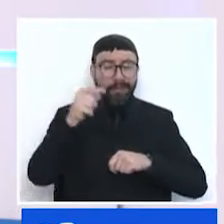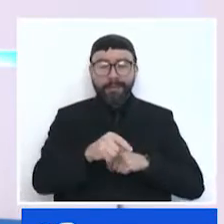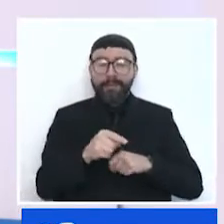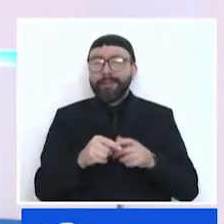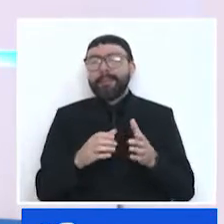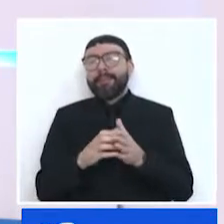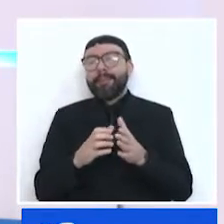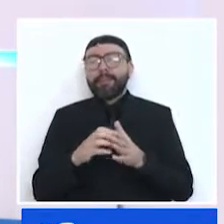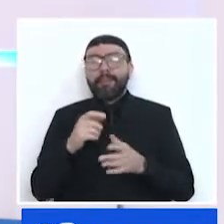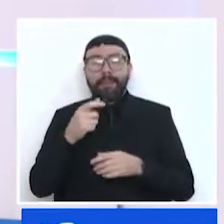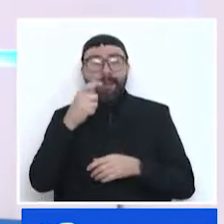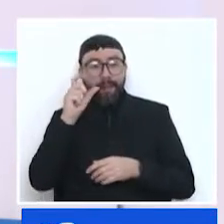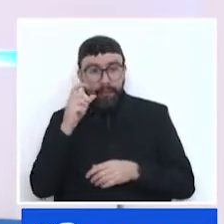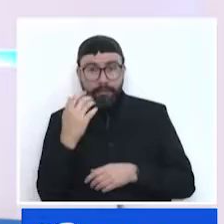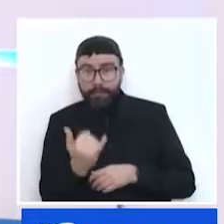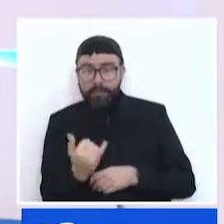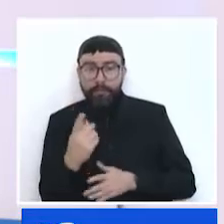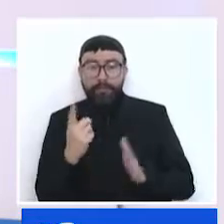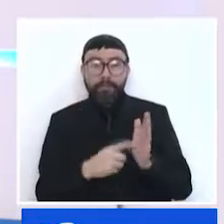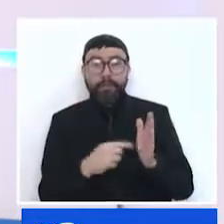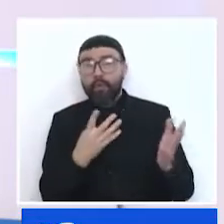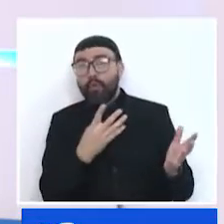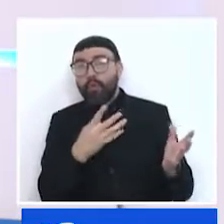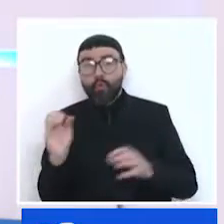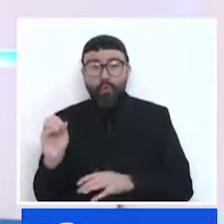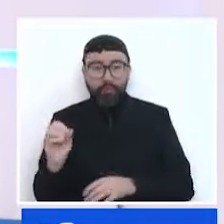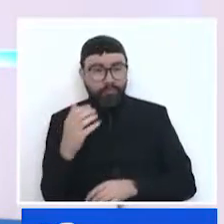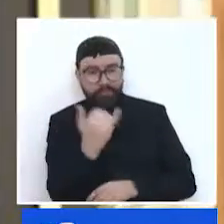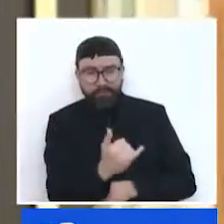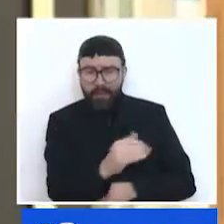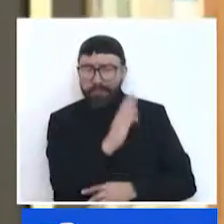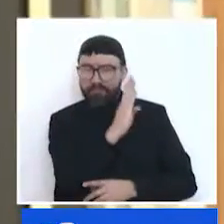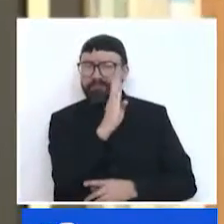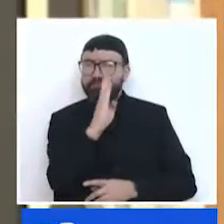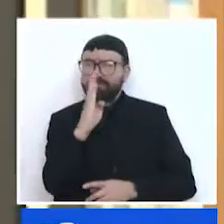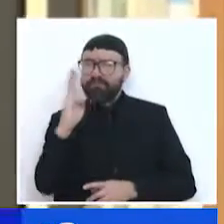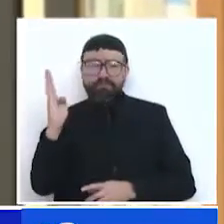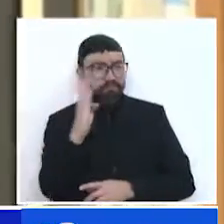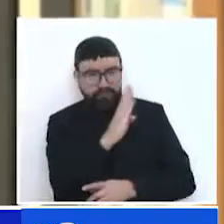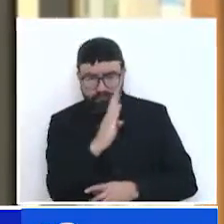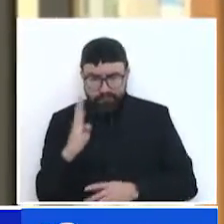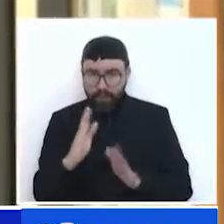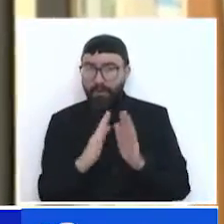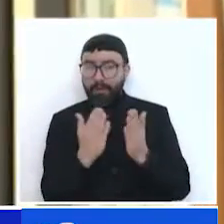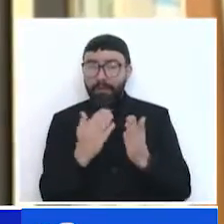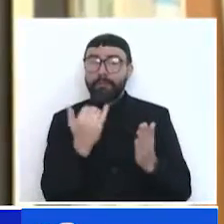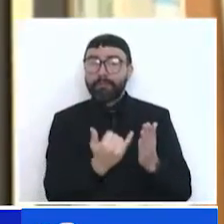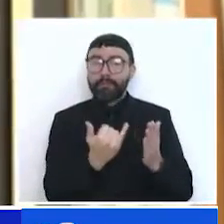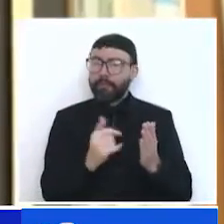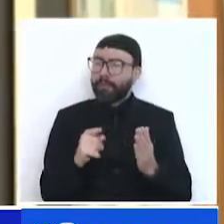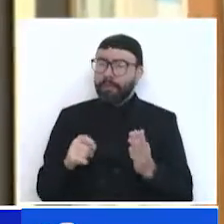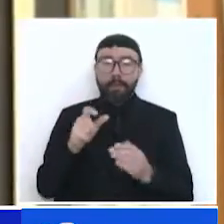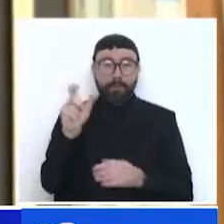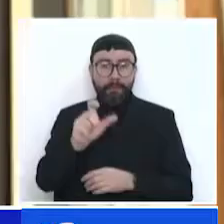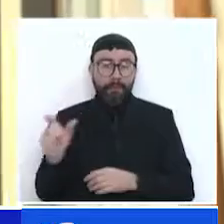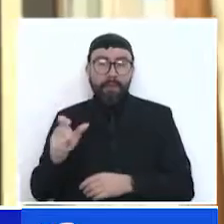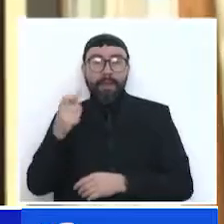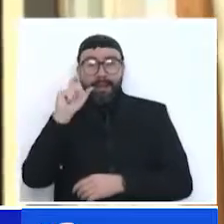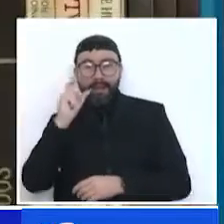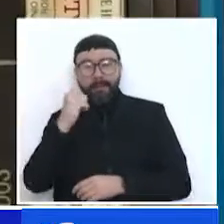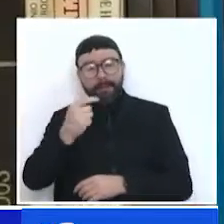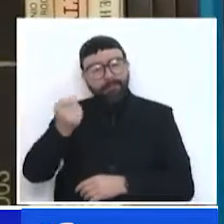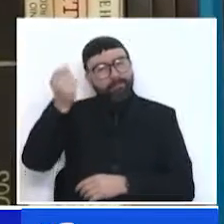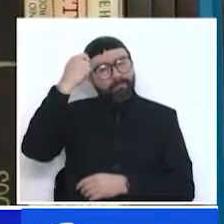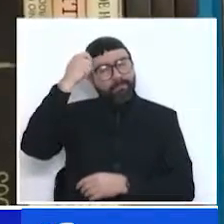que desde ahora se ubica en el Centro Cultural Rogelio Salmona. La memoria de los escritores caldenses reposa en el